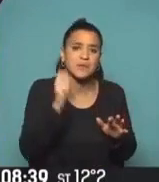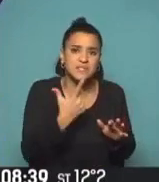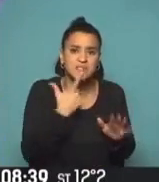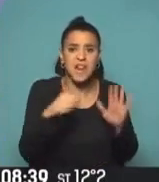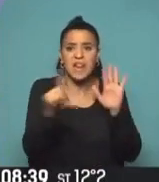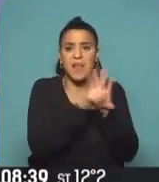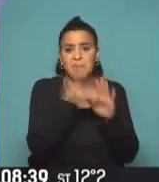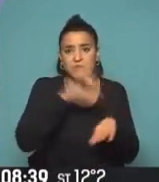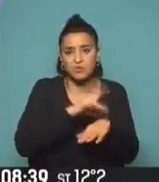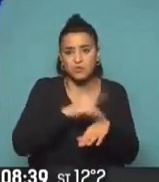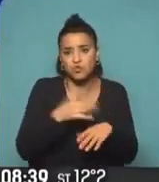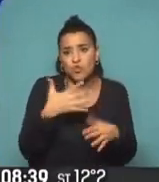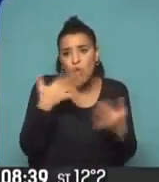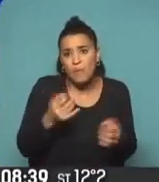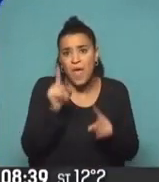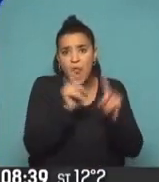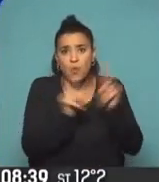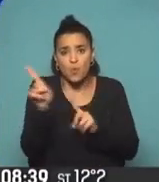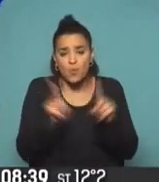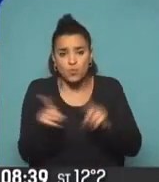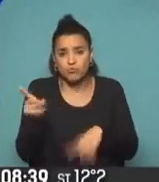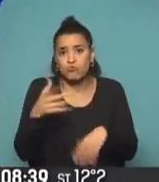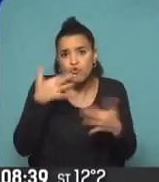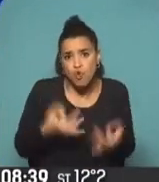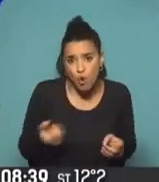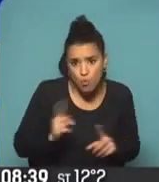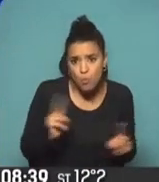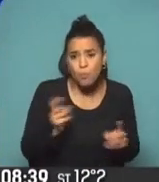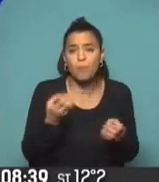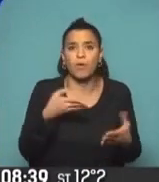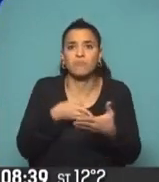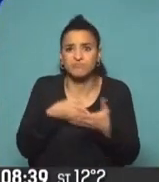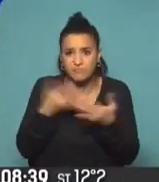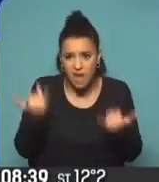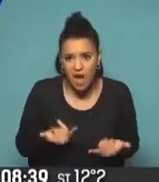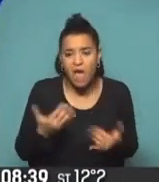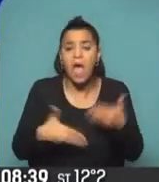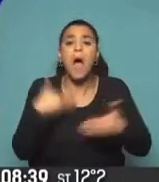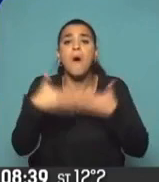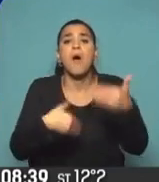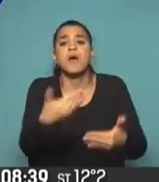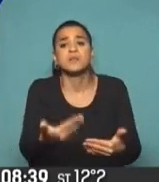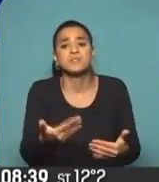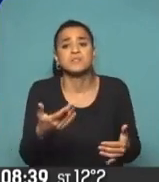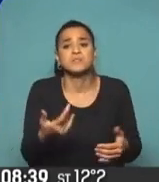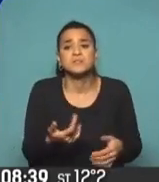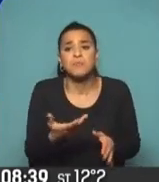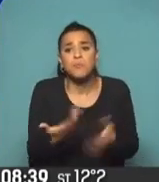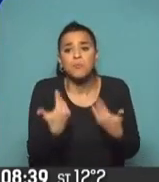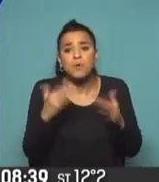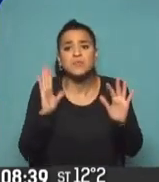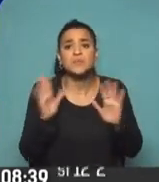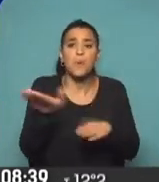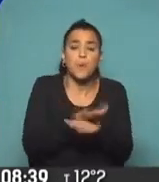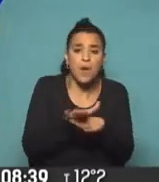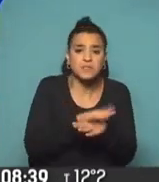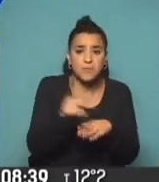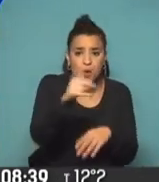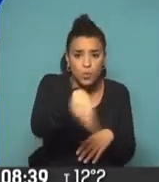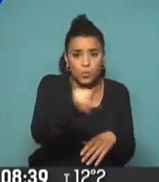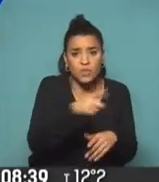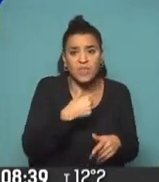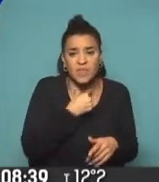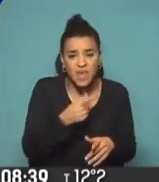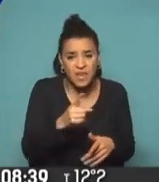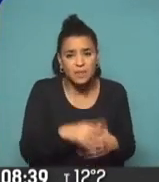incluso todavía no se puede cumplir en algunos casos porque hay todavía restricciones fue un avance permite a lo mejor sentar las bases para lo que ustedes pretenden